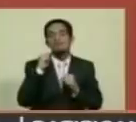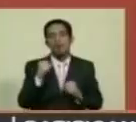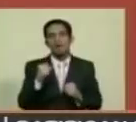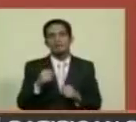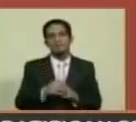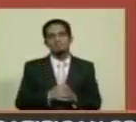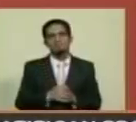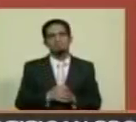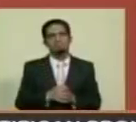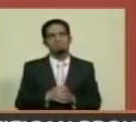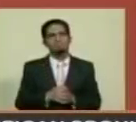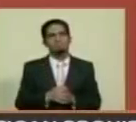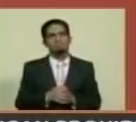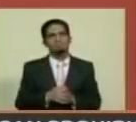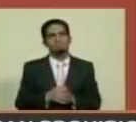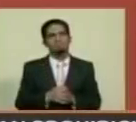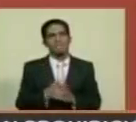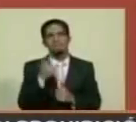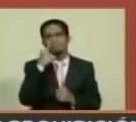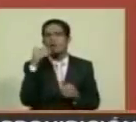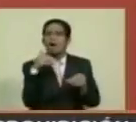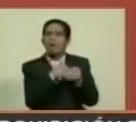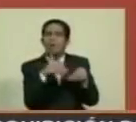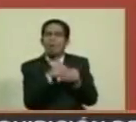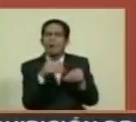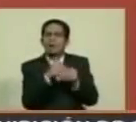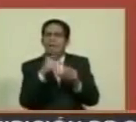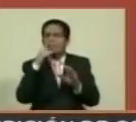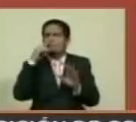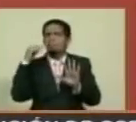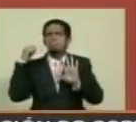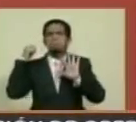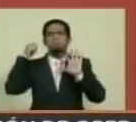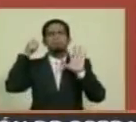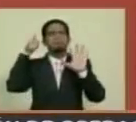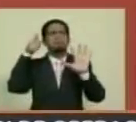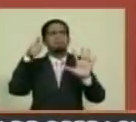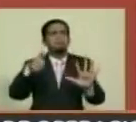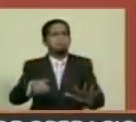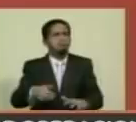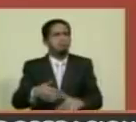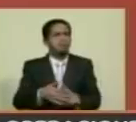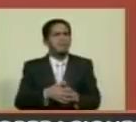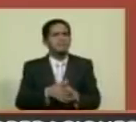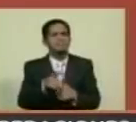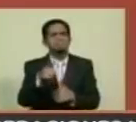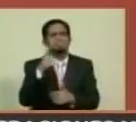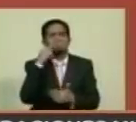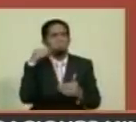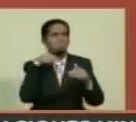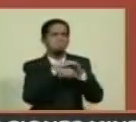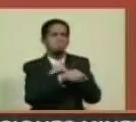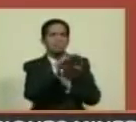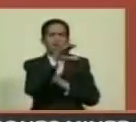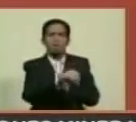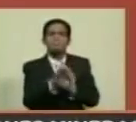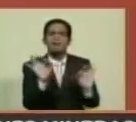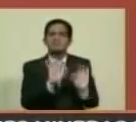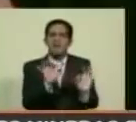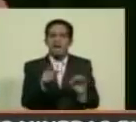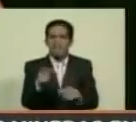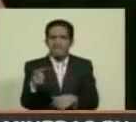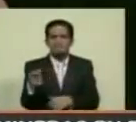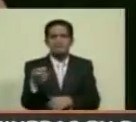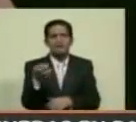Ni que hubiera ahorrado durante 8 generaciones, con ese salario hubiera podido comprarse ni siquiera la botella de vino que